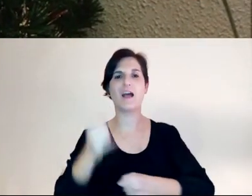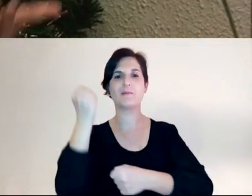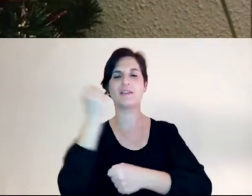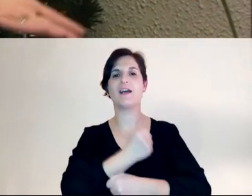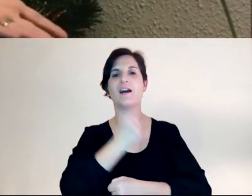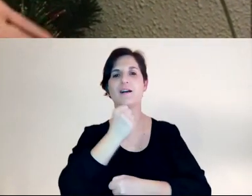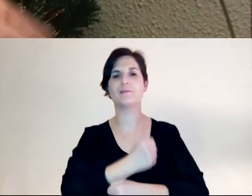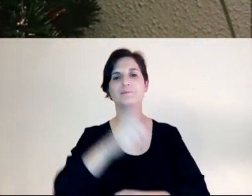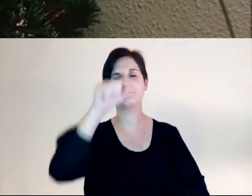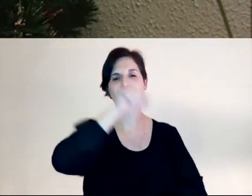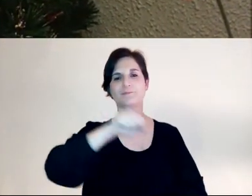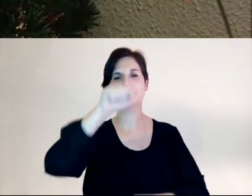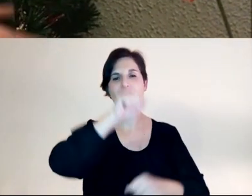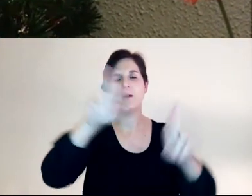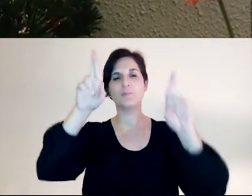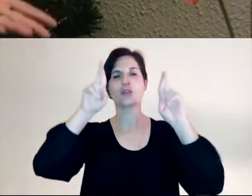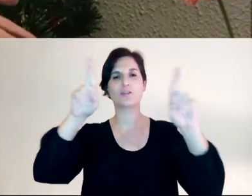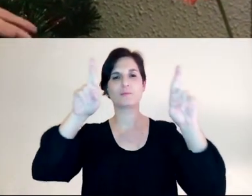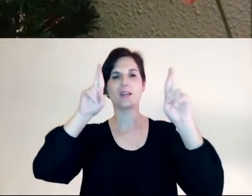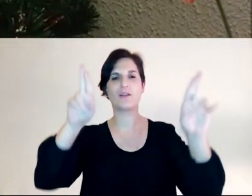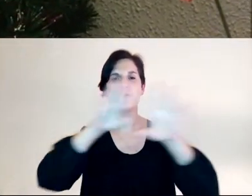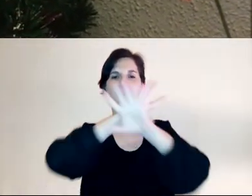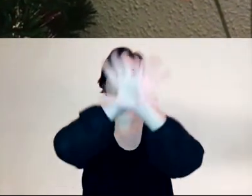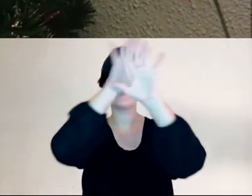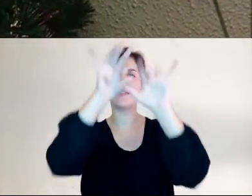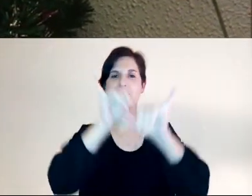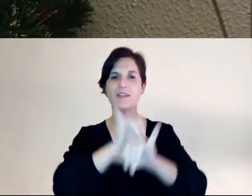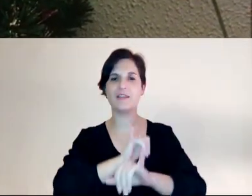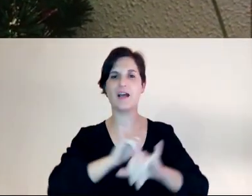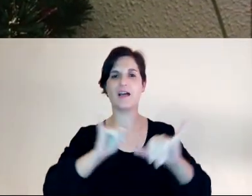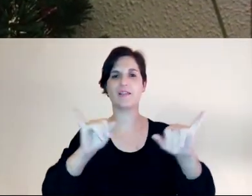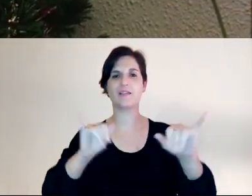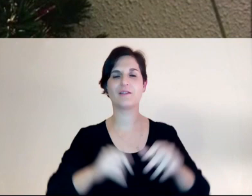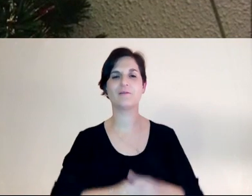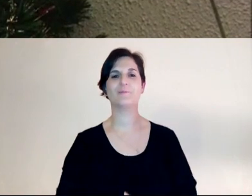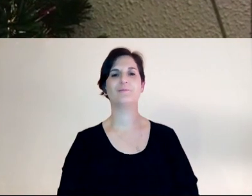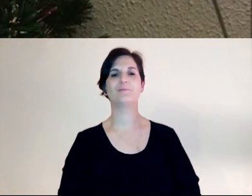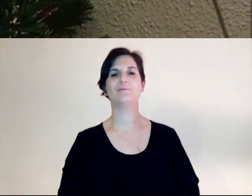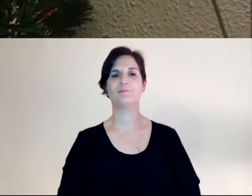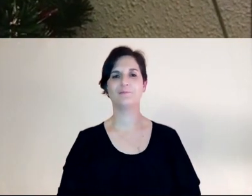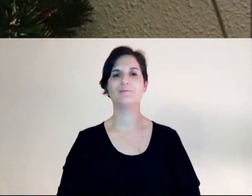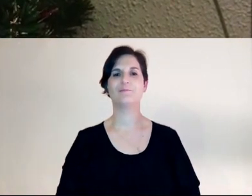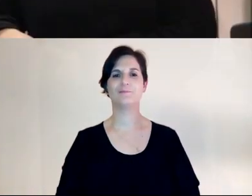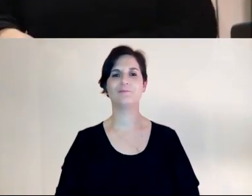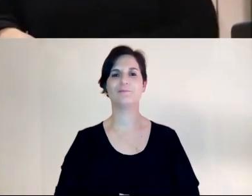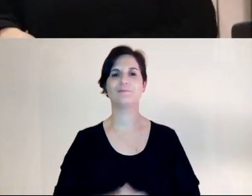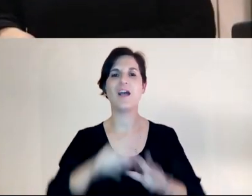¡Feliz Navidad! ¡Próspero año y felicidad!